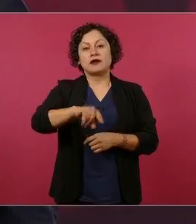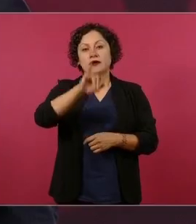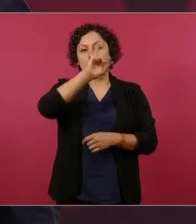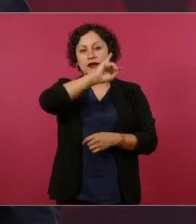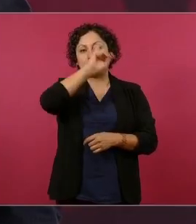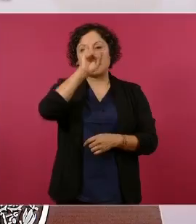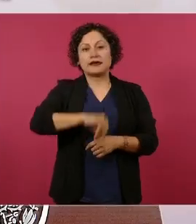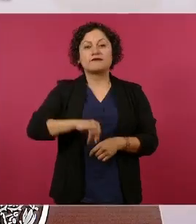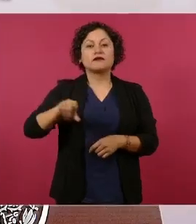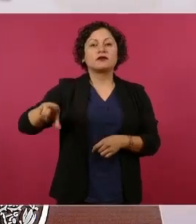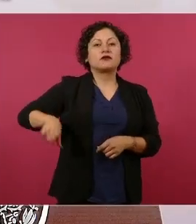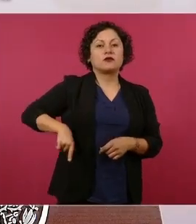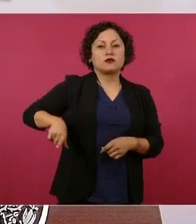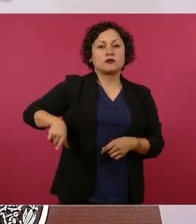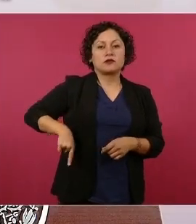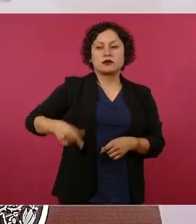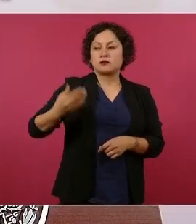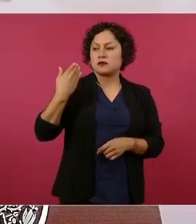años,